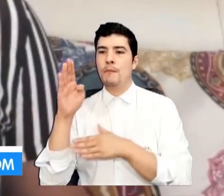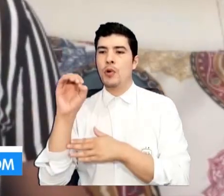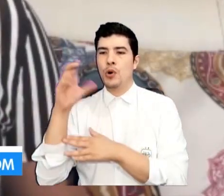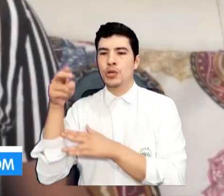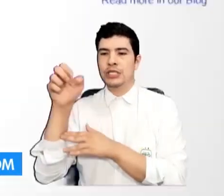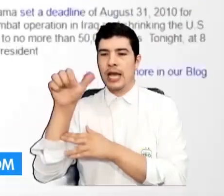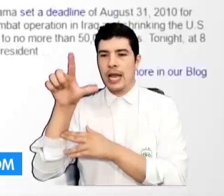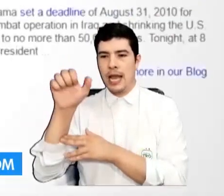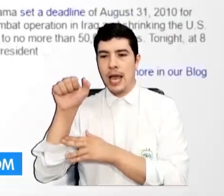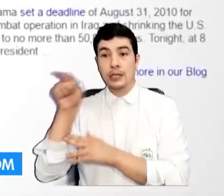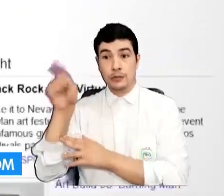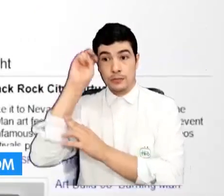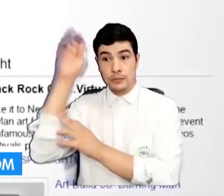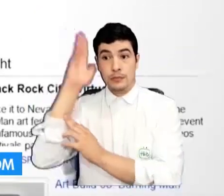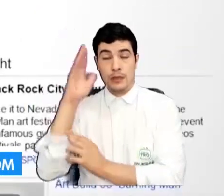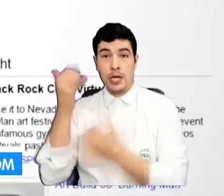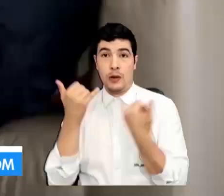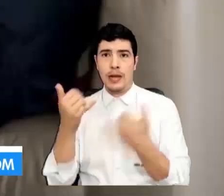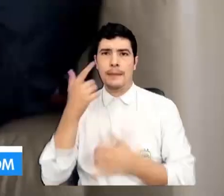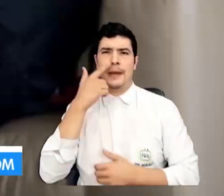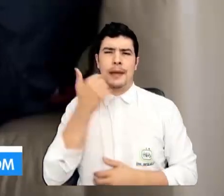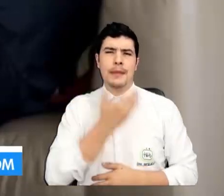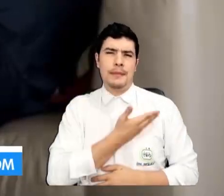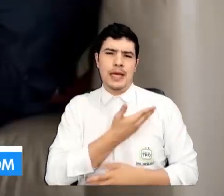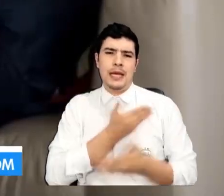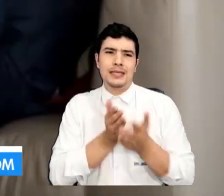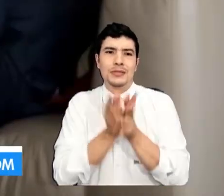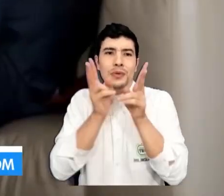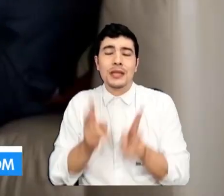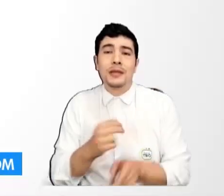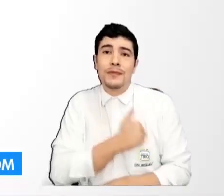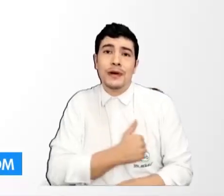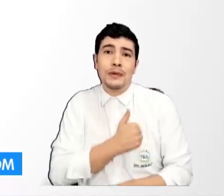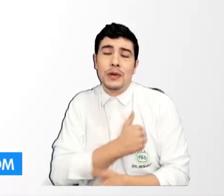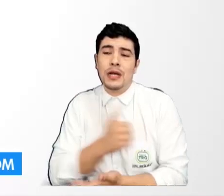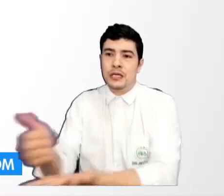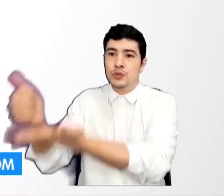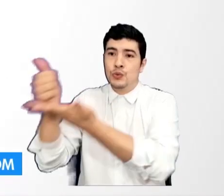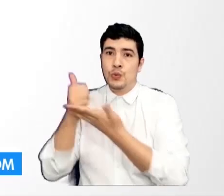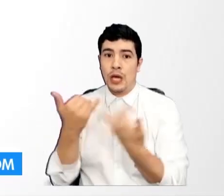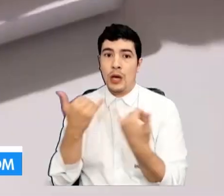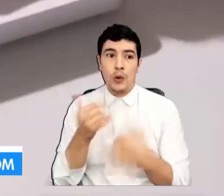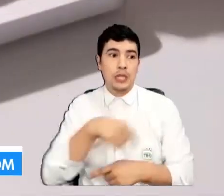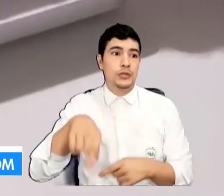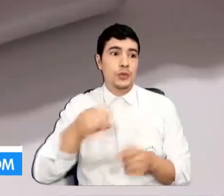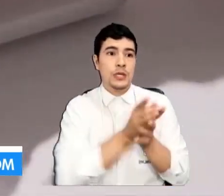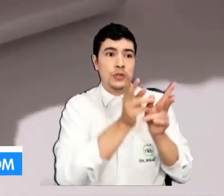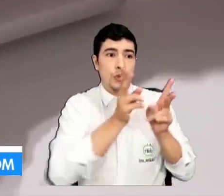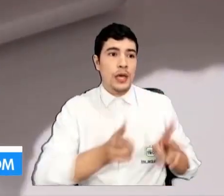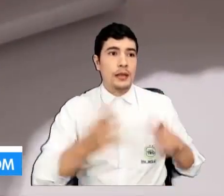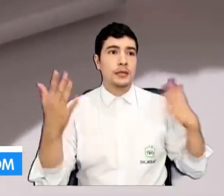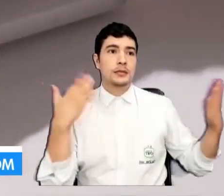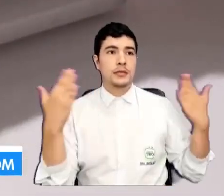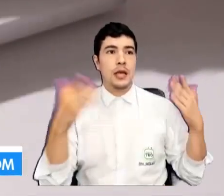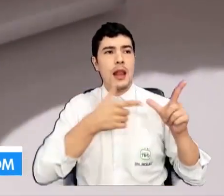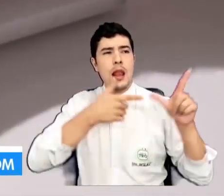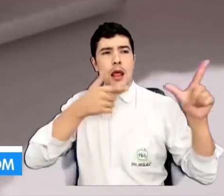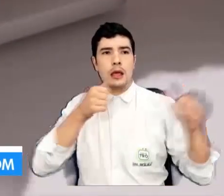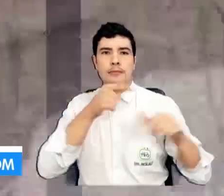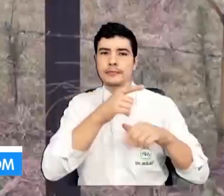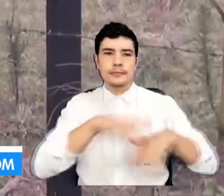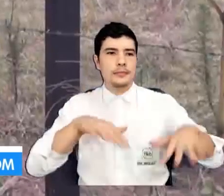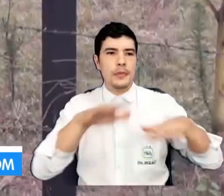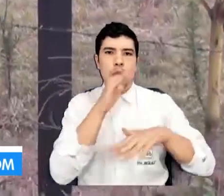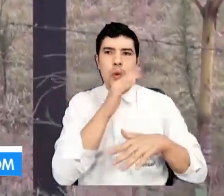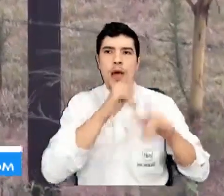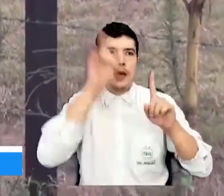clases. La situación actual del país aceleró la evolución de las tecnologías de las comunicaciones, pero regiones como Bochagá, en el